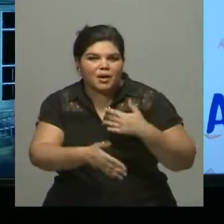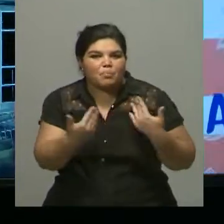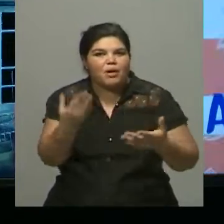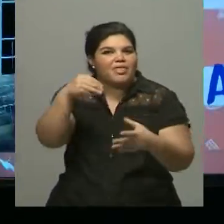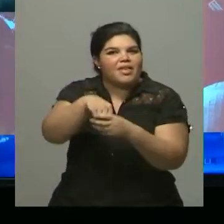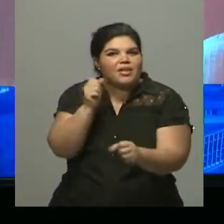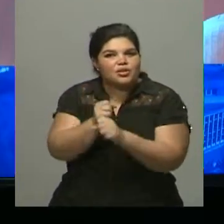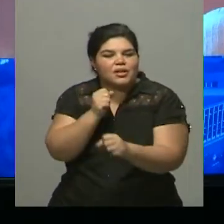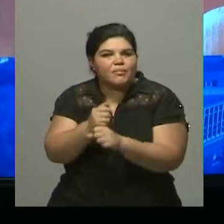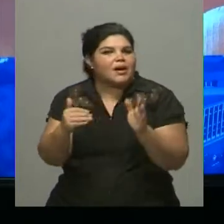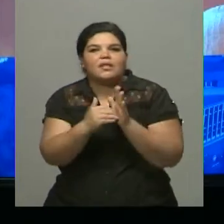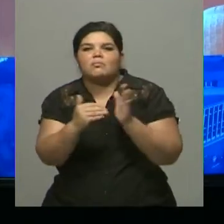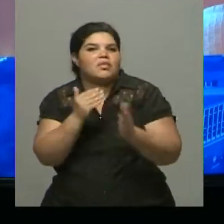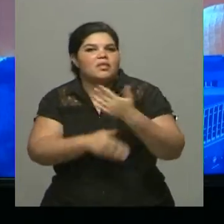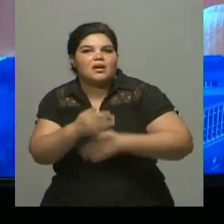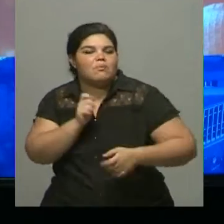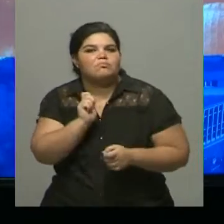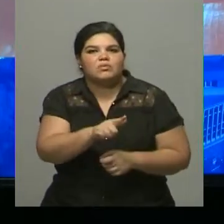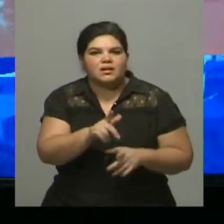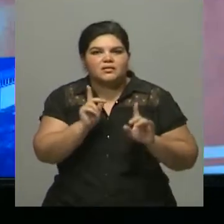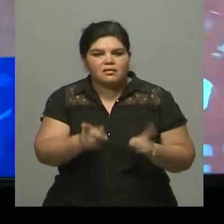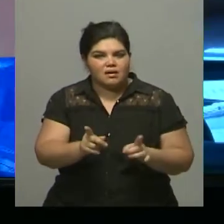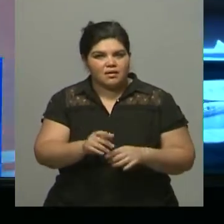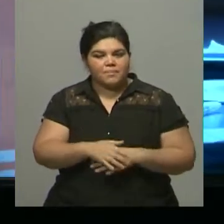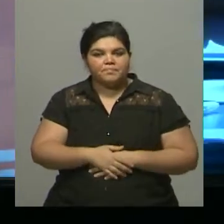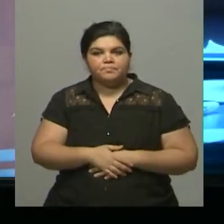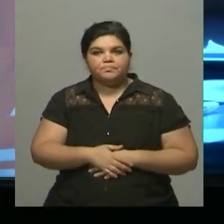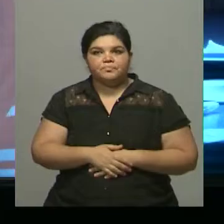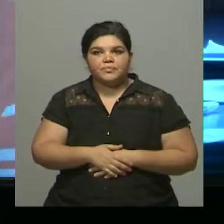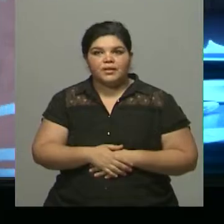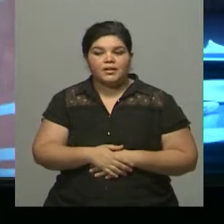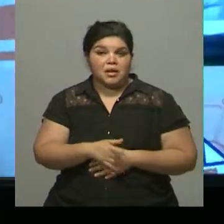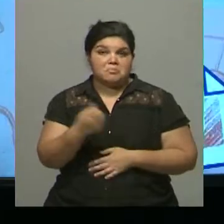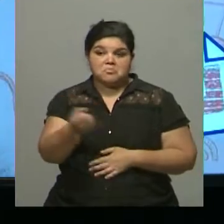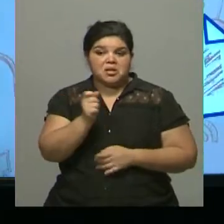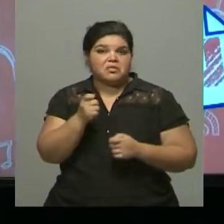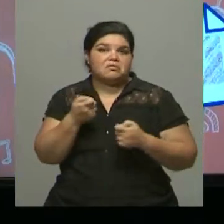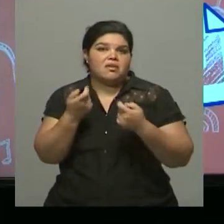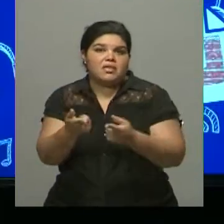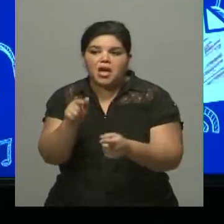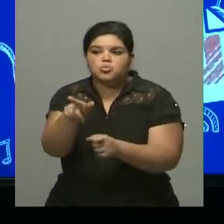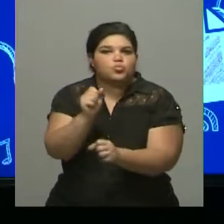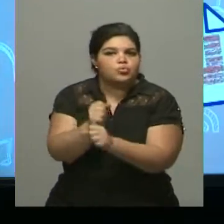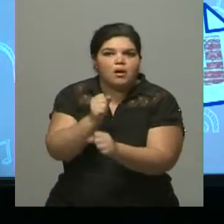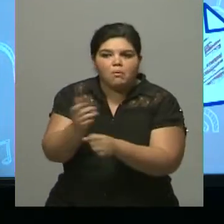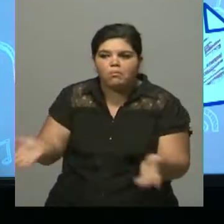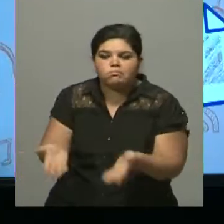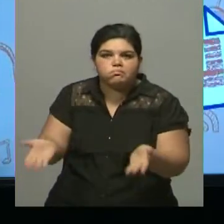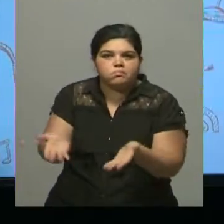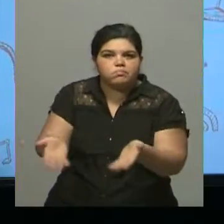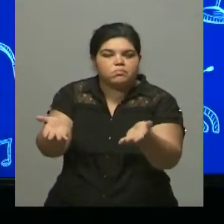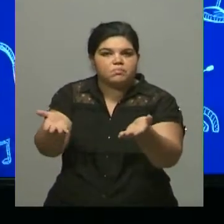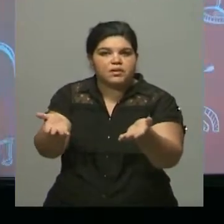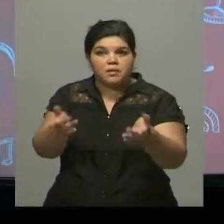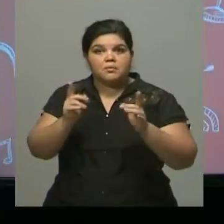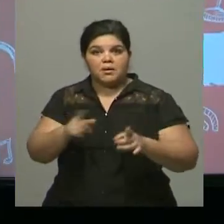tiene de una manera muy valorada, en función de las tareas que se le vayan asignando. Y bueno, y con nuestros programas de empleo, ese